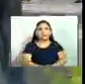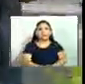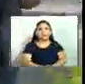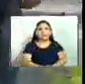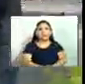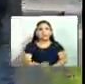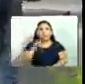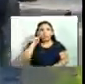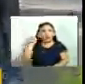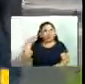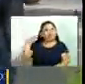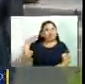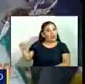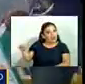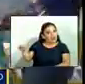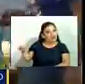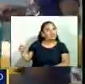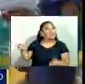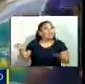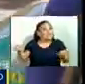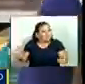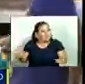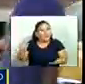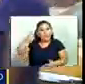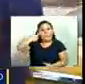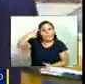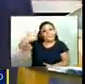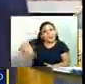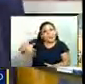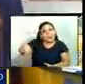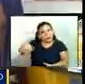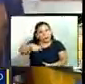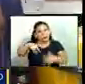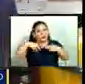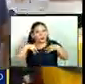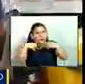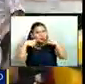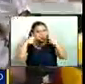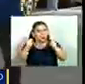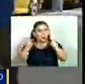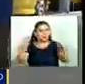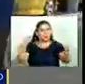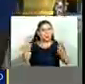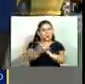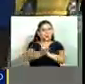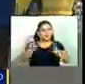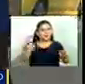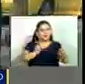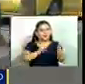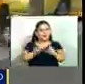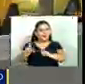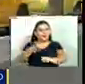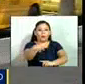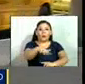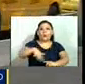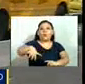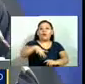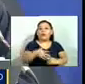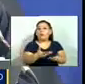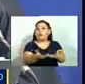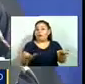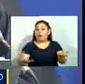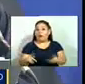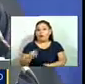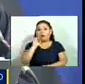Acciones como esta ponen en peligro la salud de las personas que circulan en los diferentes espacios públicos.